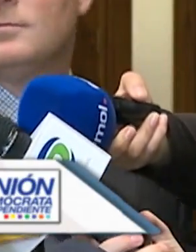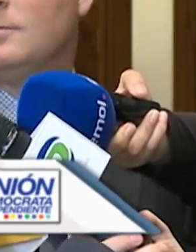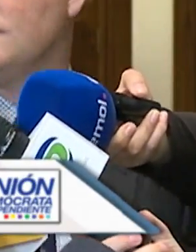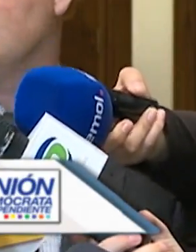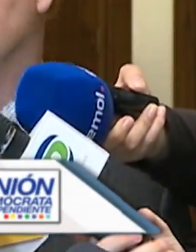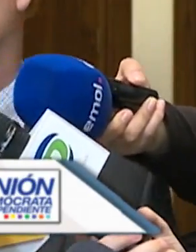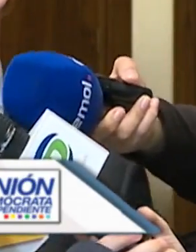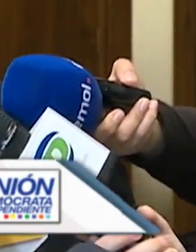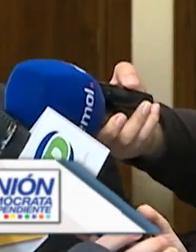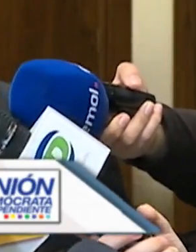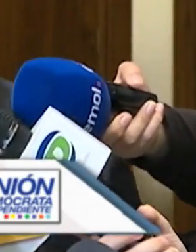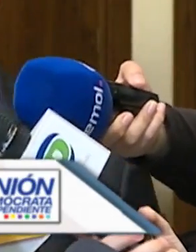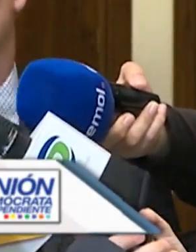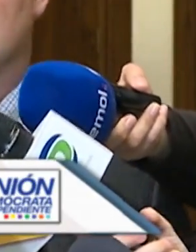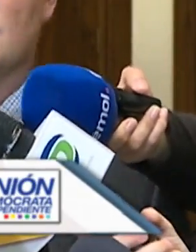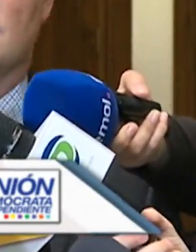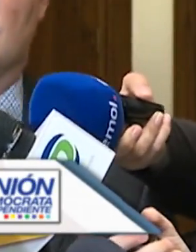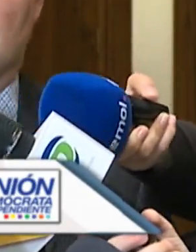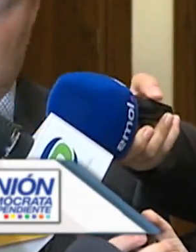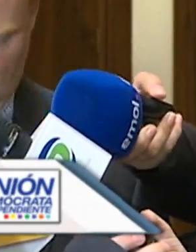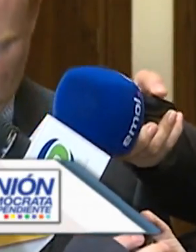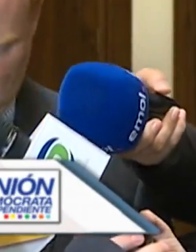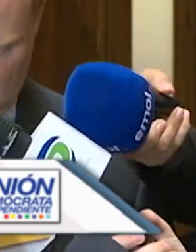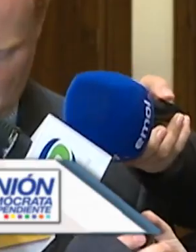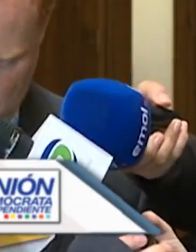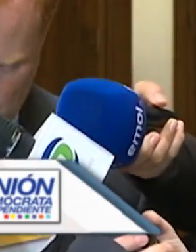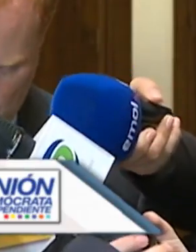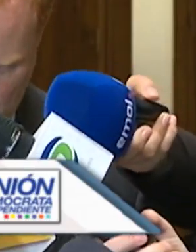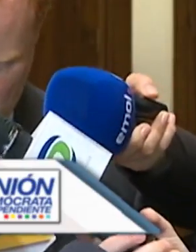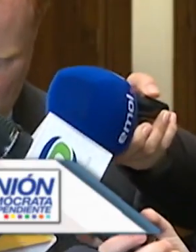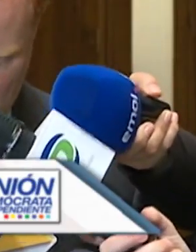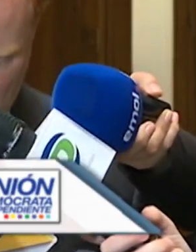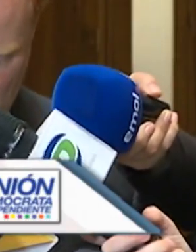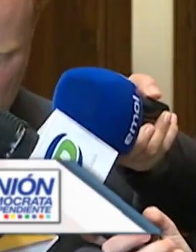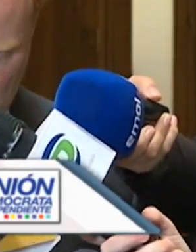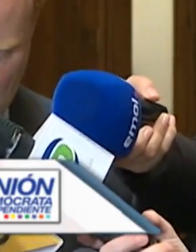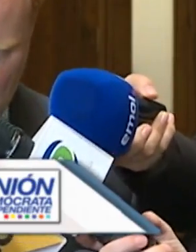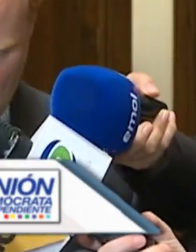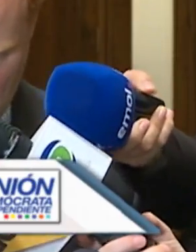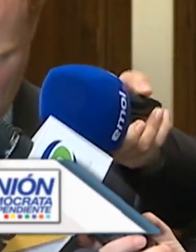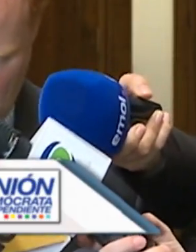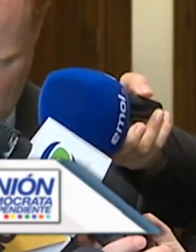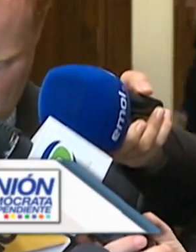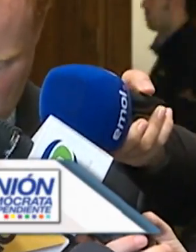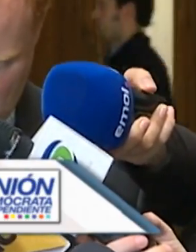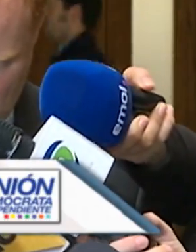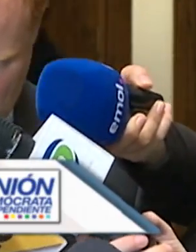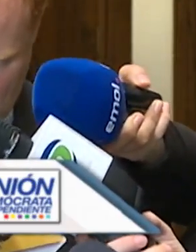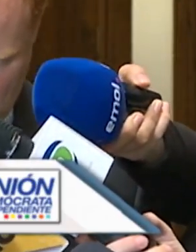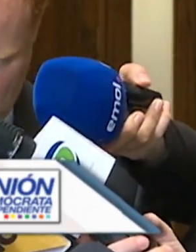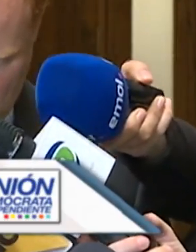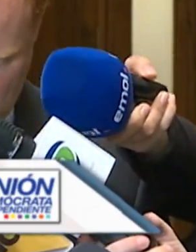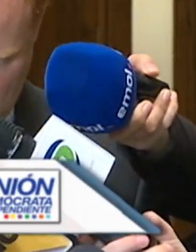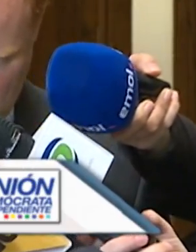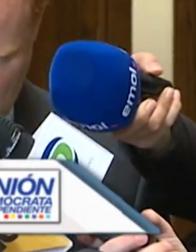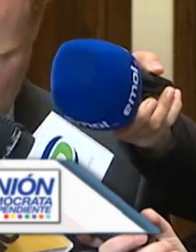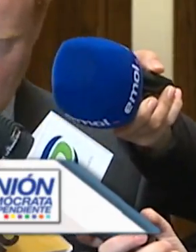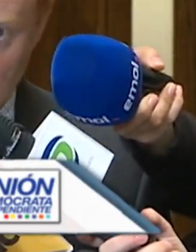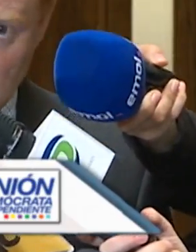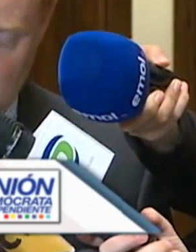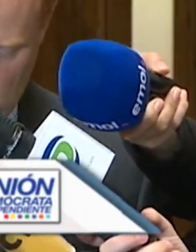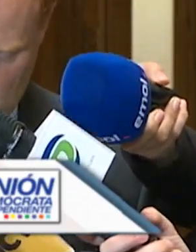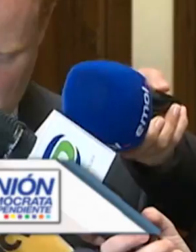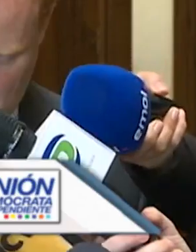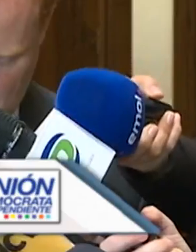se acaba hoy día se va a cobrar por minuto vencido o como máximo media hora y después fracciones de 10 minutos en donde nunca se va a poder ir